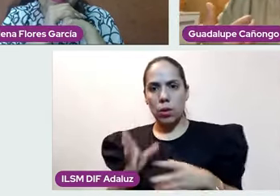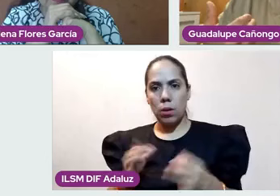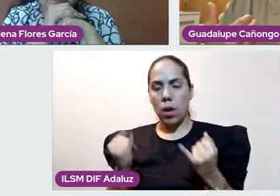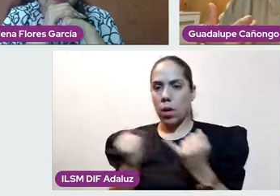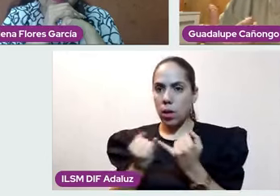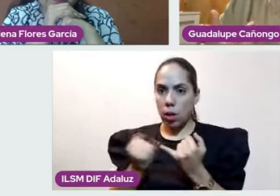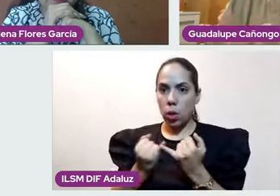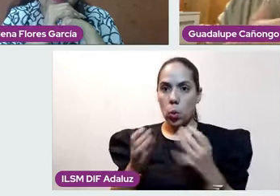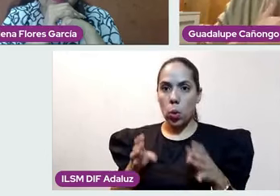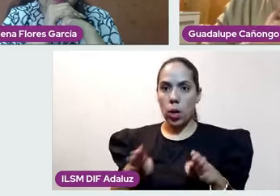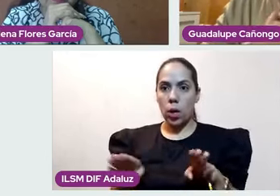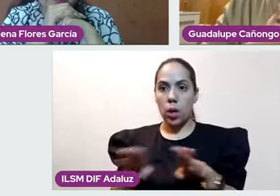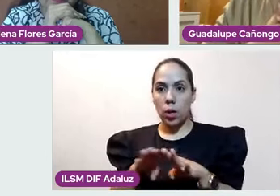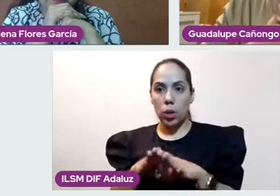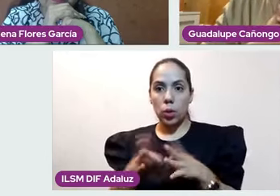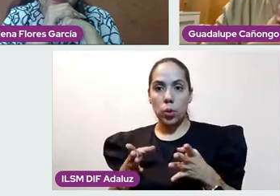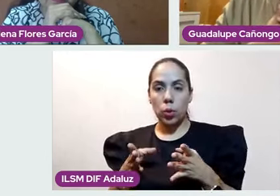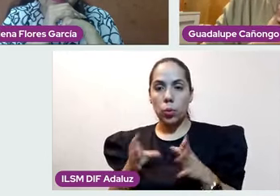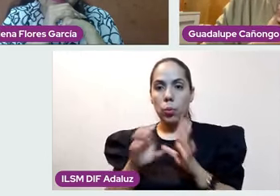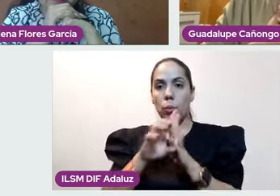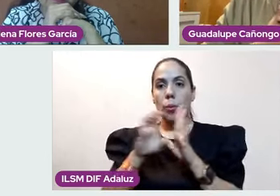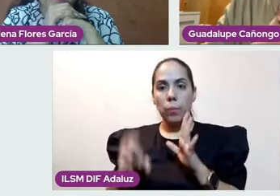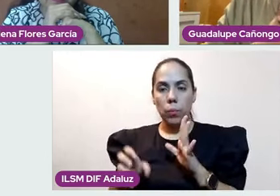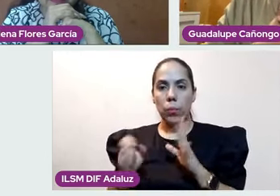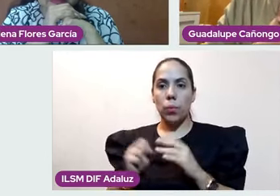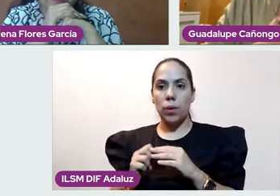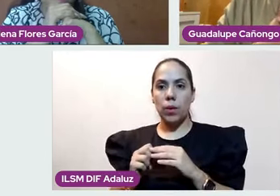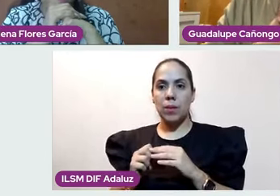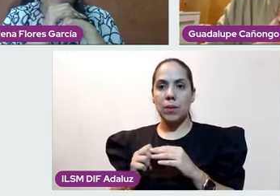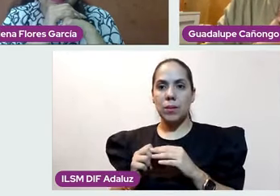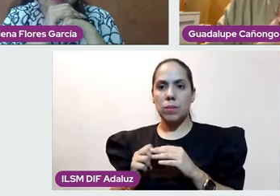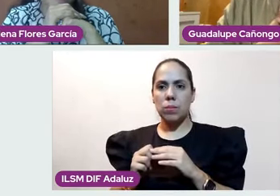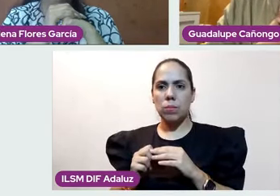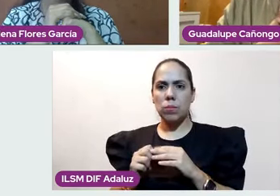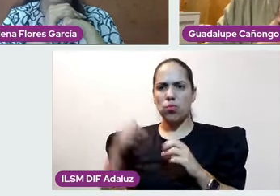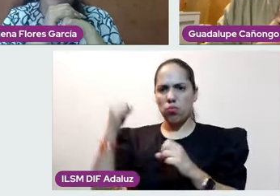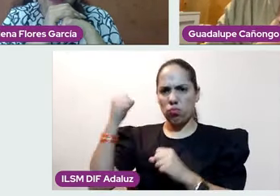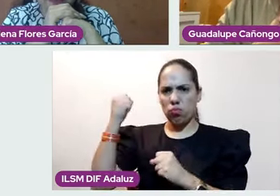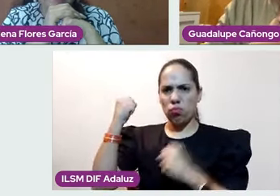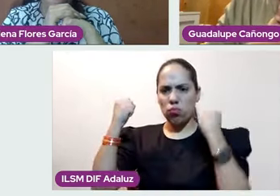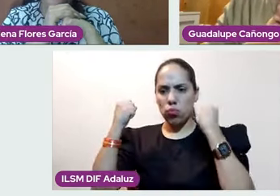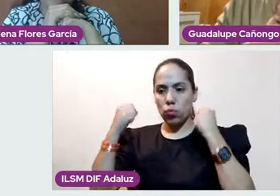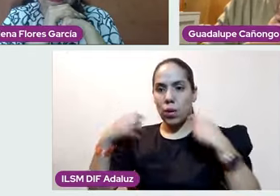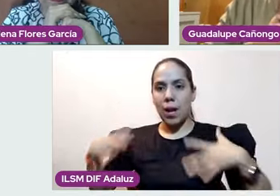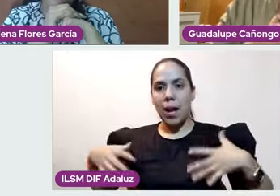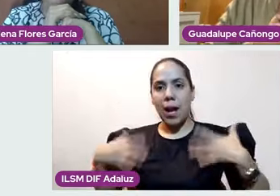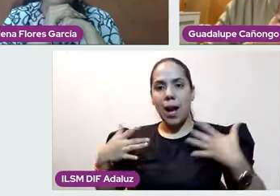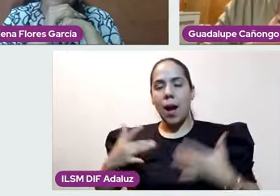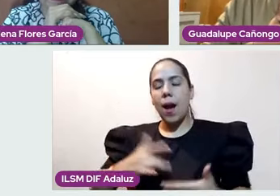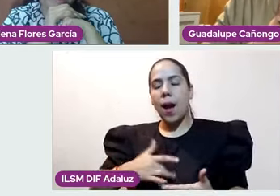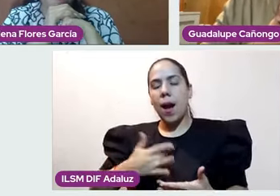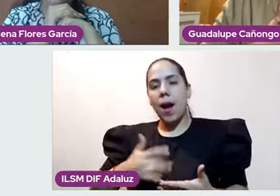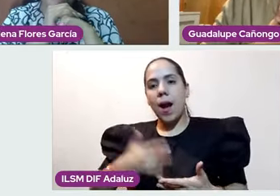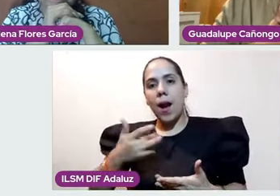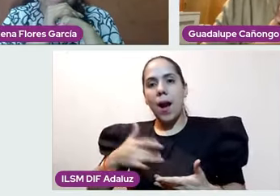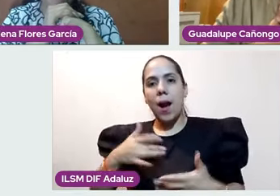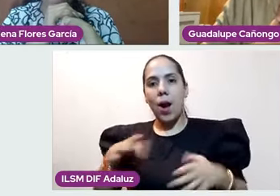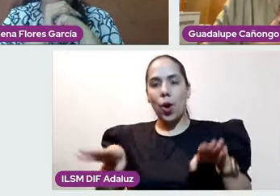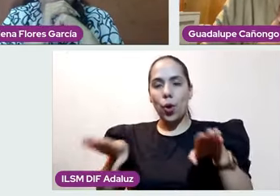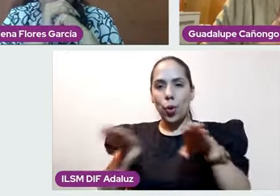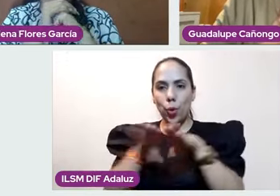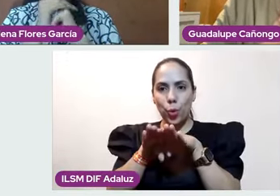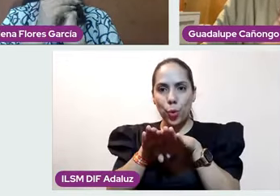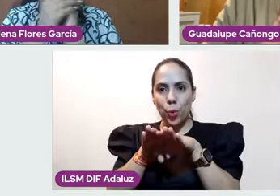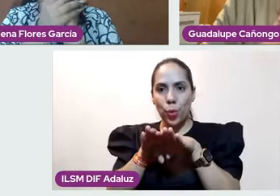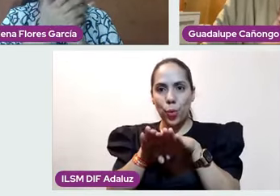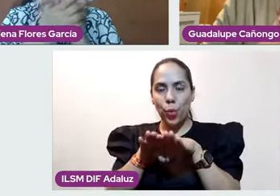fortalecimiento cognitivo, se refuerza, decíamos, una cuestión de autoestima. Todos, en la medida en la que